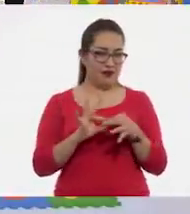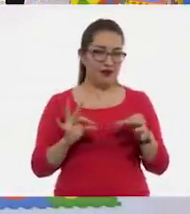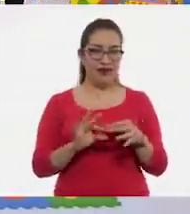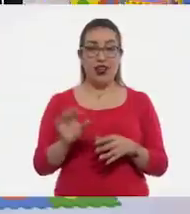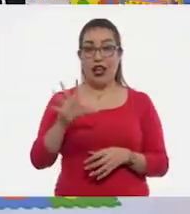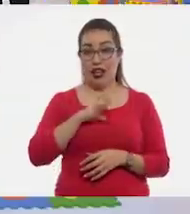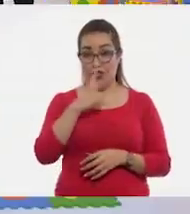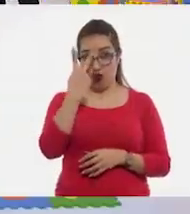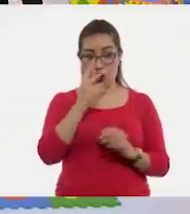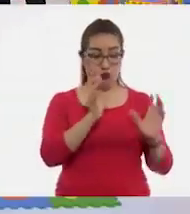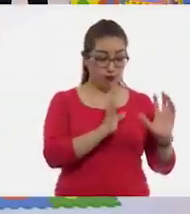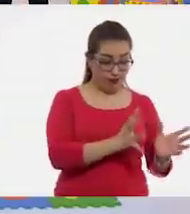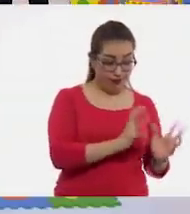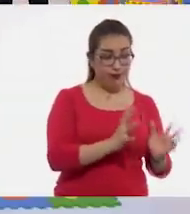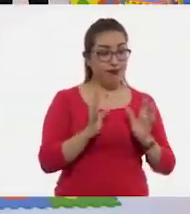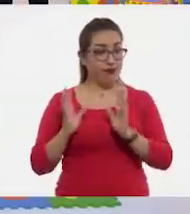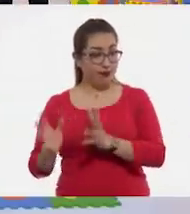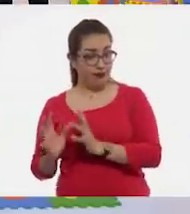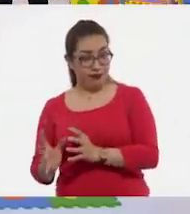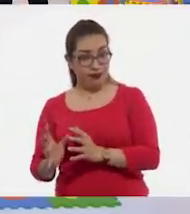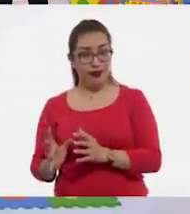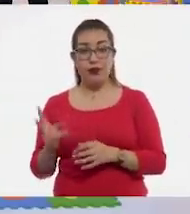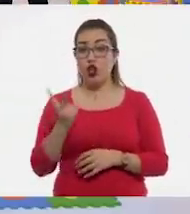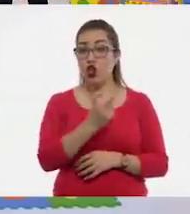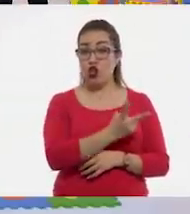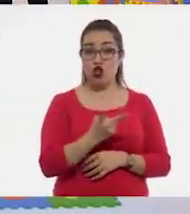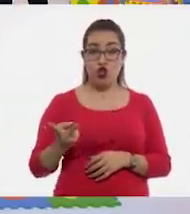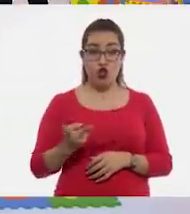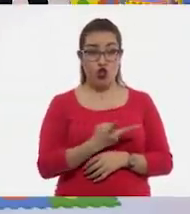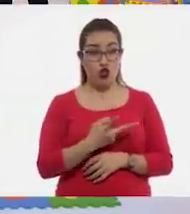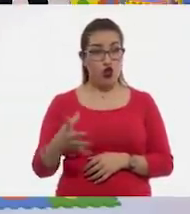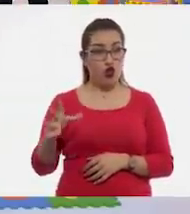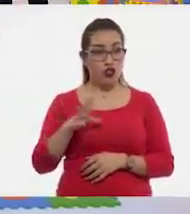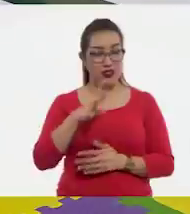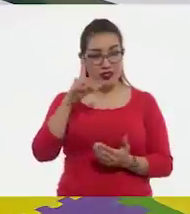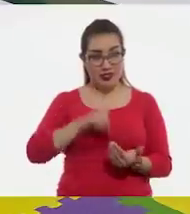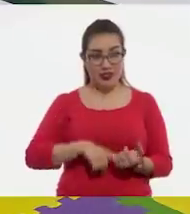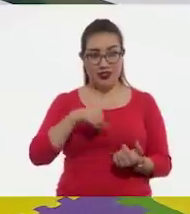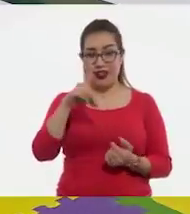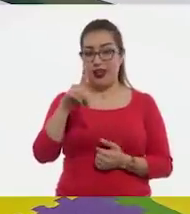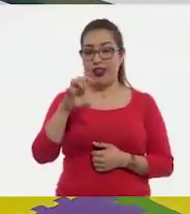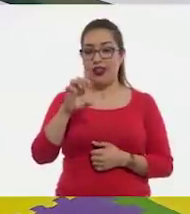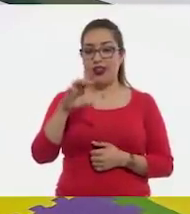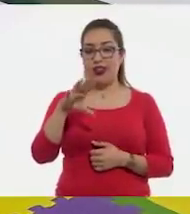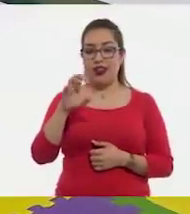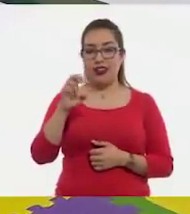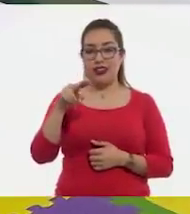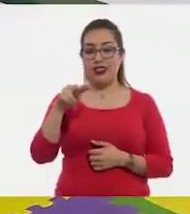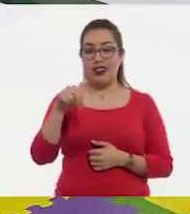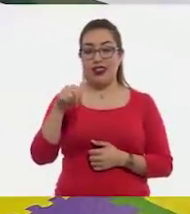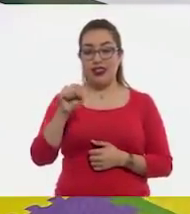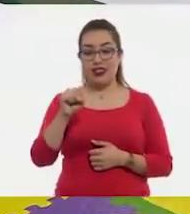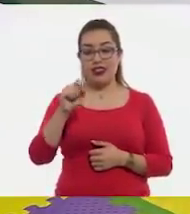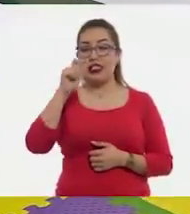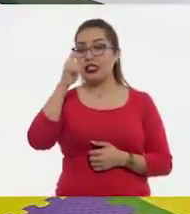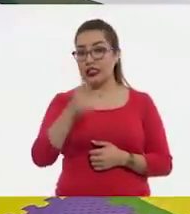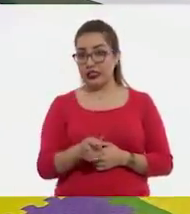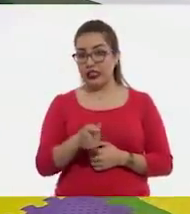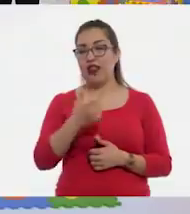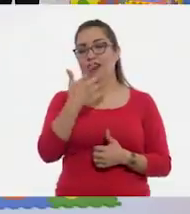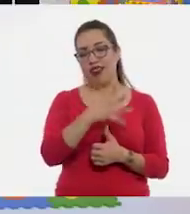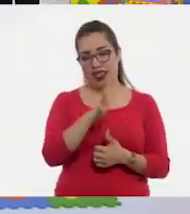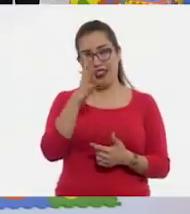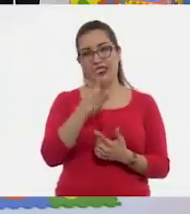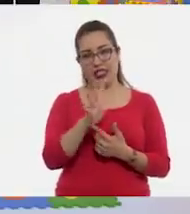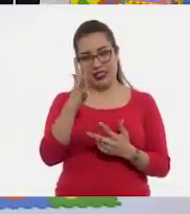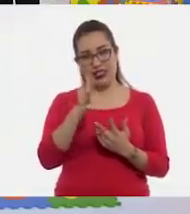dados. Cada uno de estos dados son decenas. Sí. Porque vamos a dar brincos de 10 en 10.